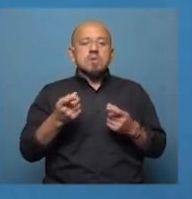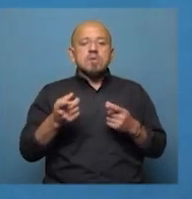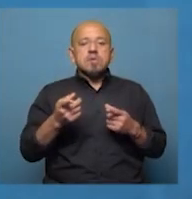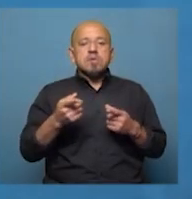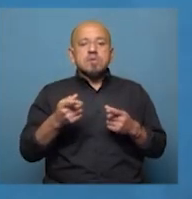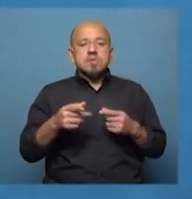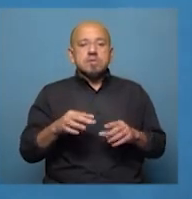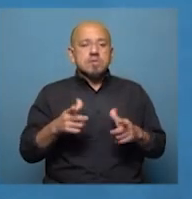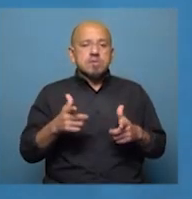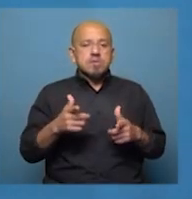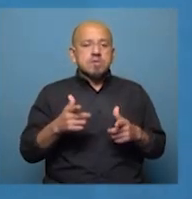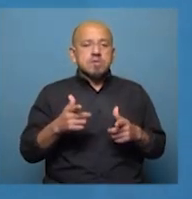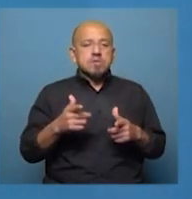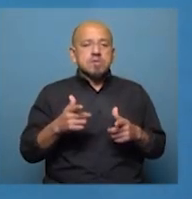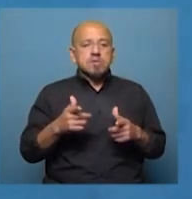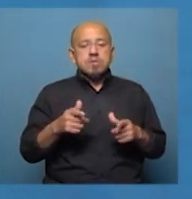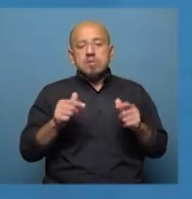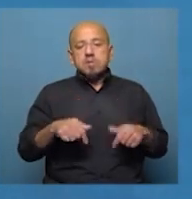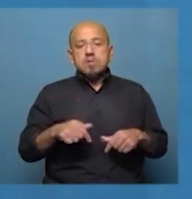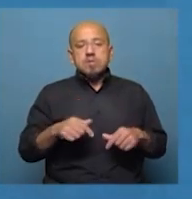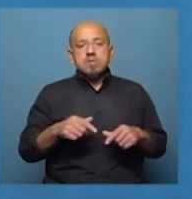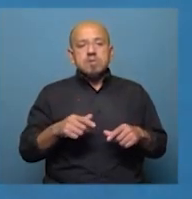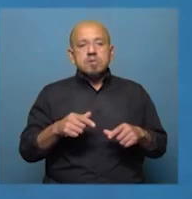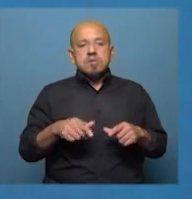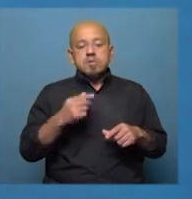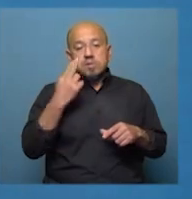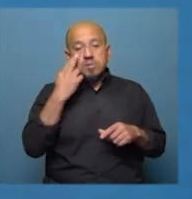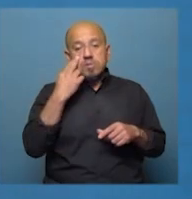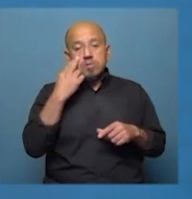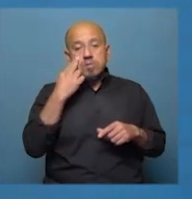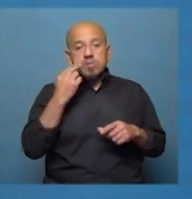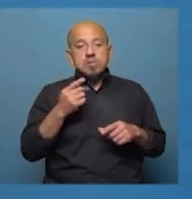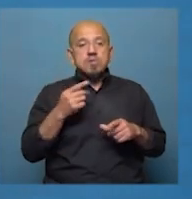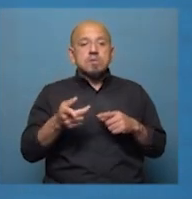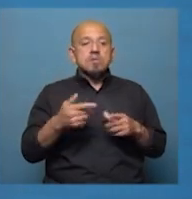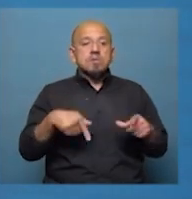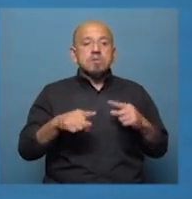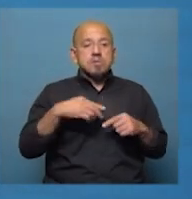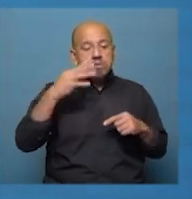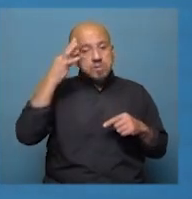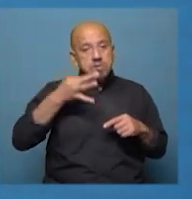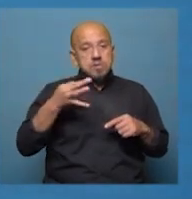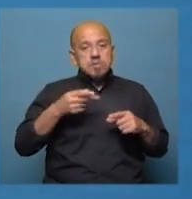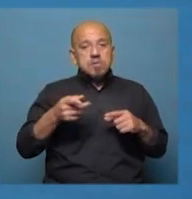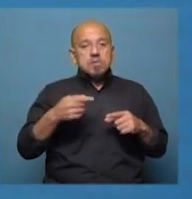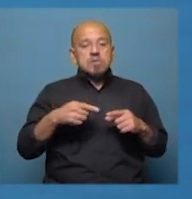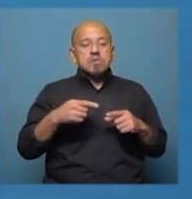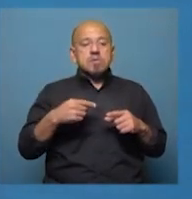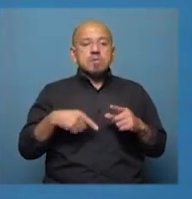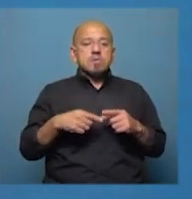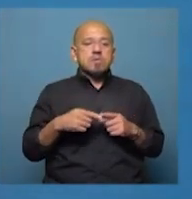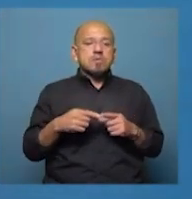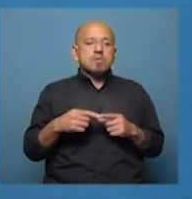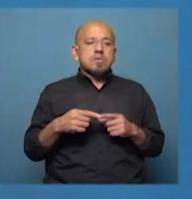Y eso no ha sucedido hasta el día de hoy siguen habiendo problemas para cubrir especialidades que son esenciales